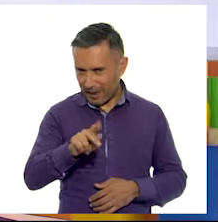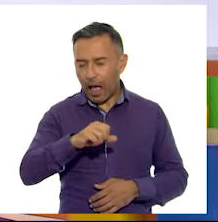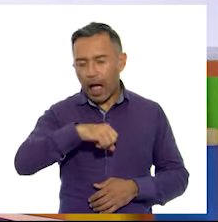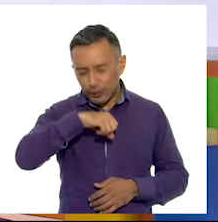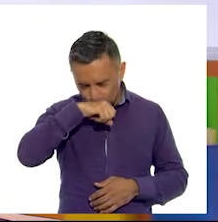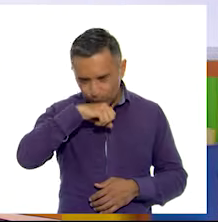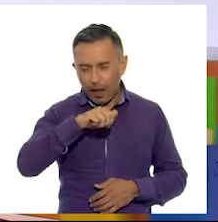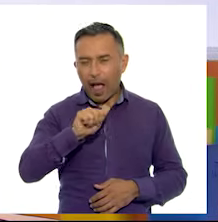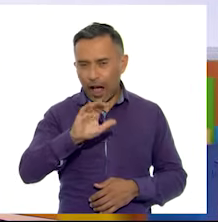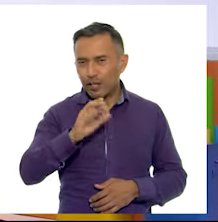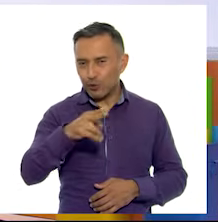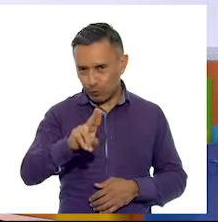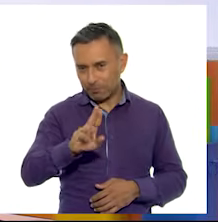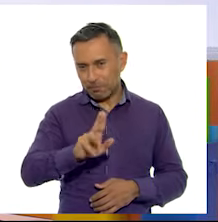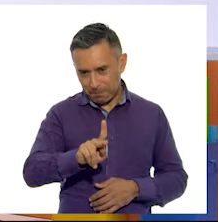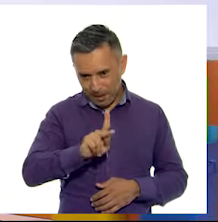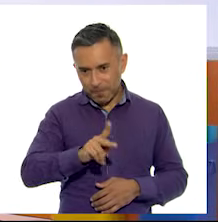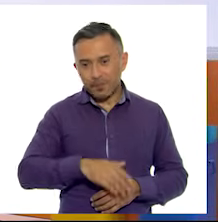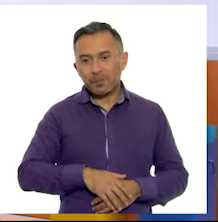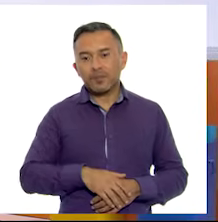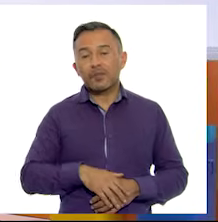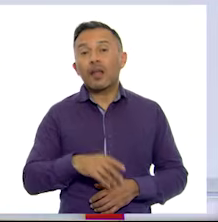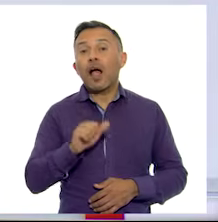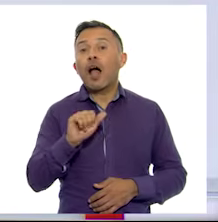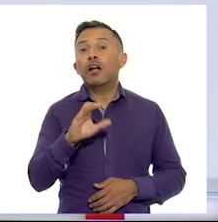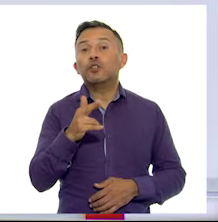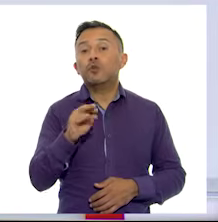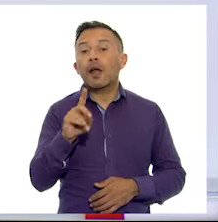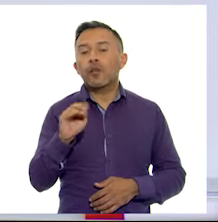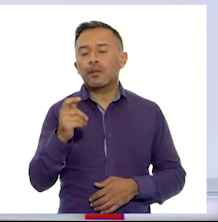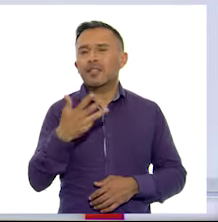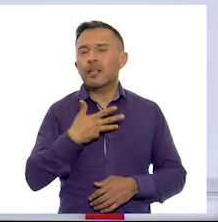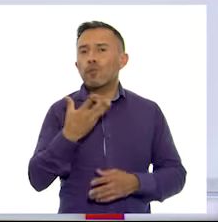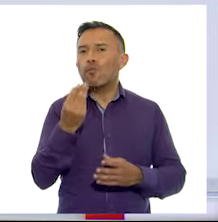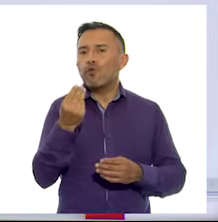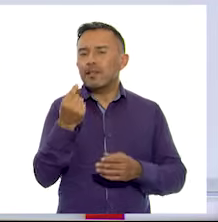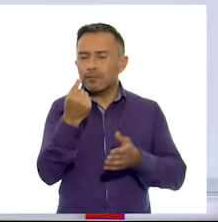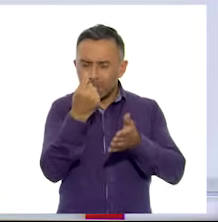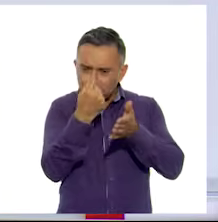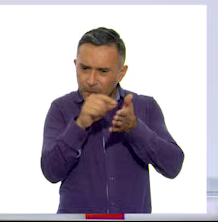pero es juntar muchas líneas y esto nos ayuda a dar